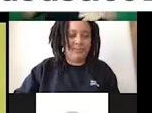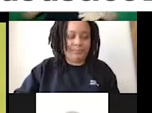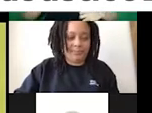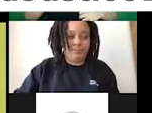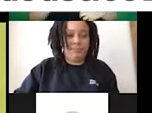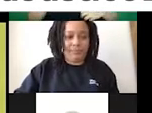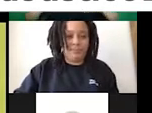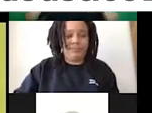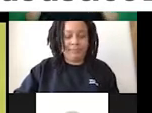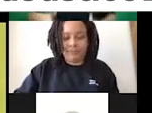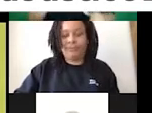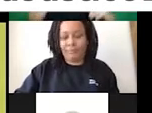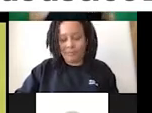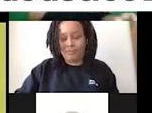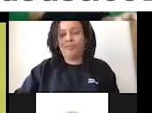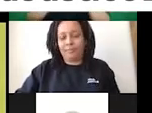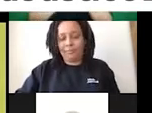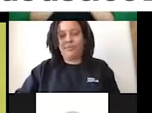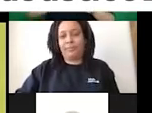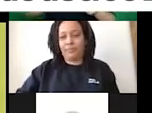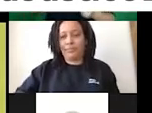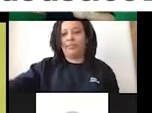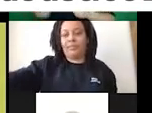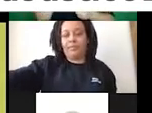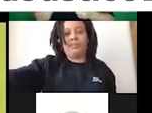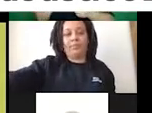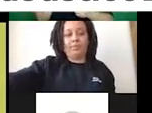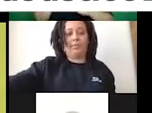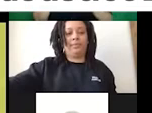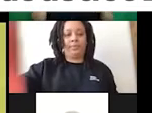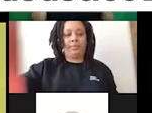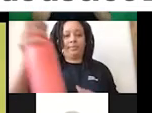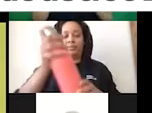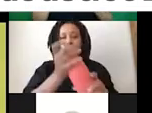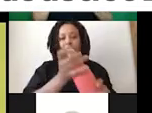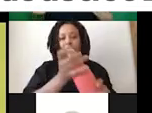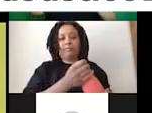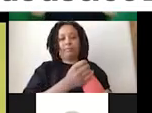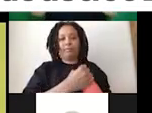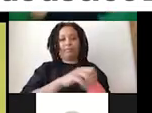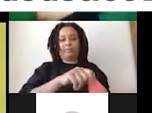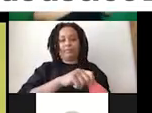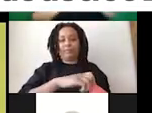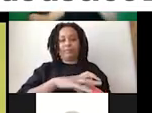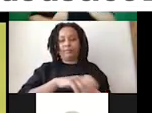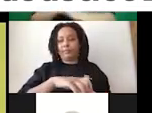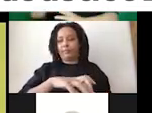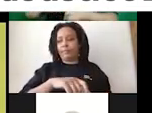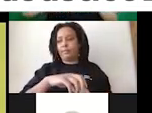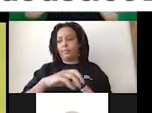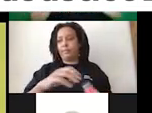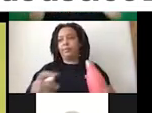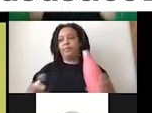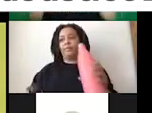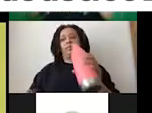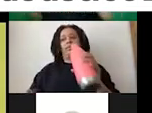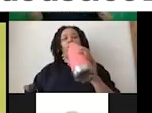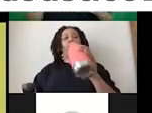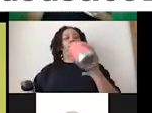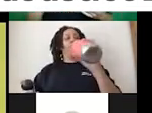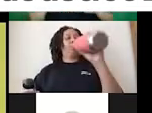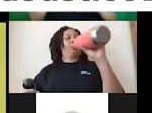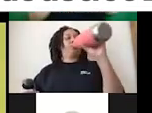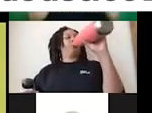los bloqueadores de hormonas se pueden reversar el hecho de que el que alguien esté tratando